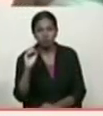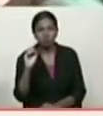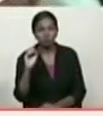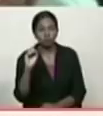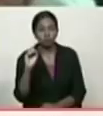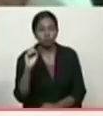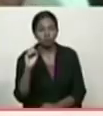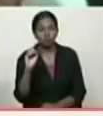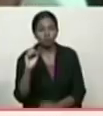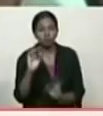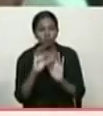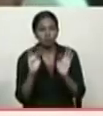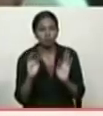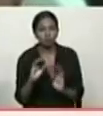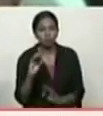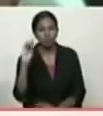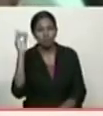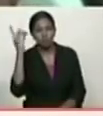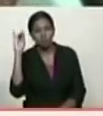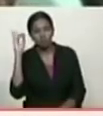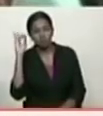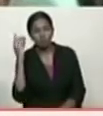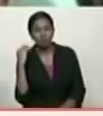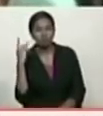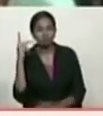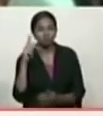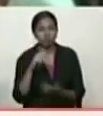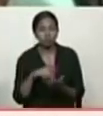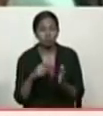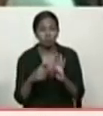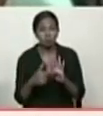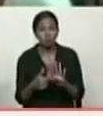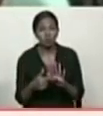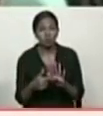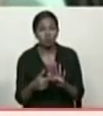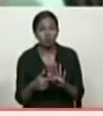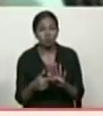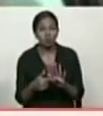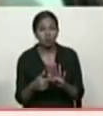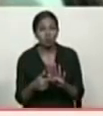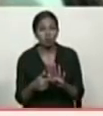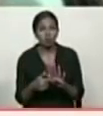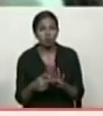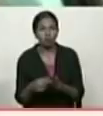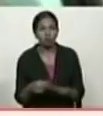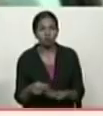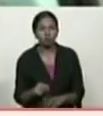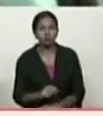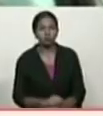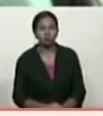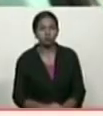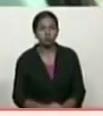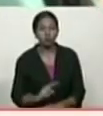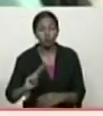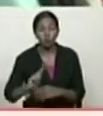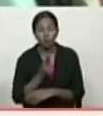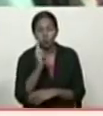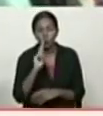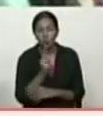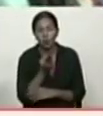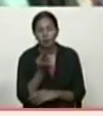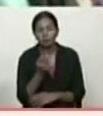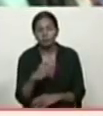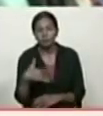mecanismo de Montevideo para proponer el diálogo entre las partes políticas? Hoy se conoció la postura del presidente de México, Manuel